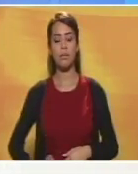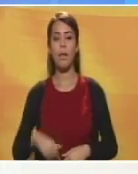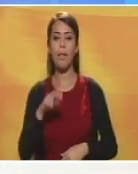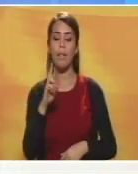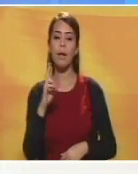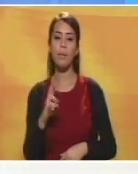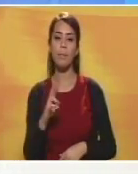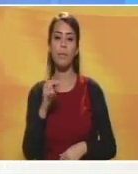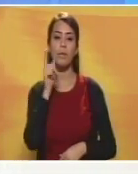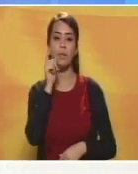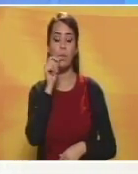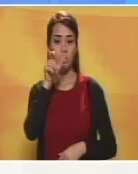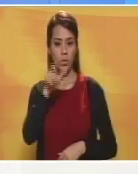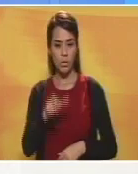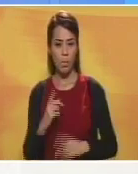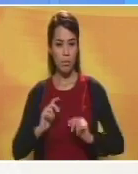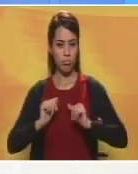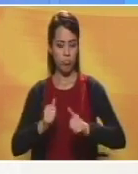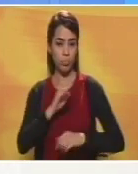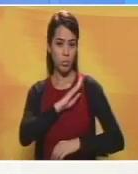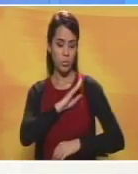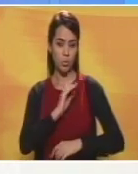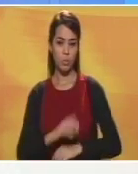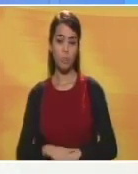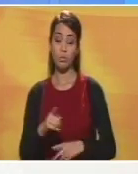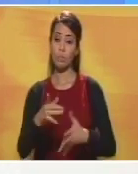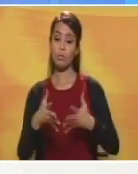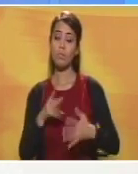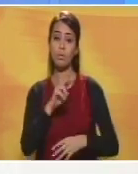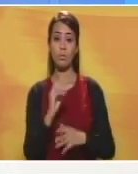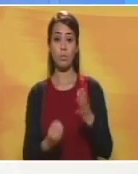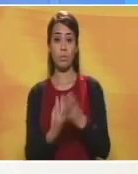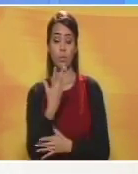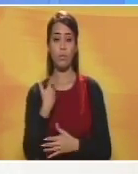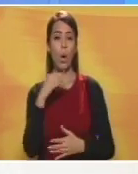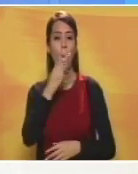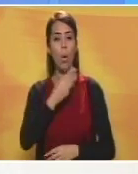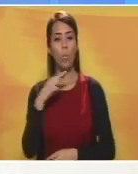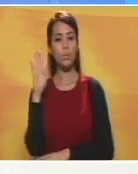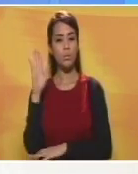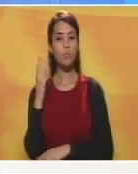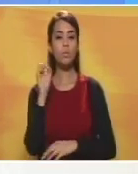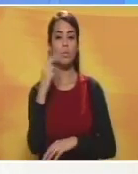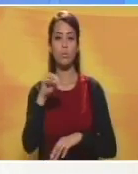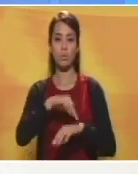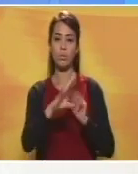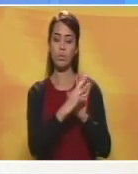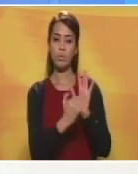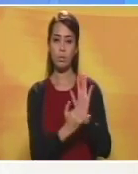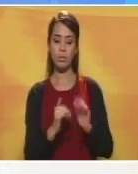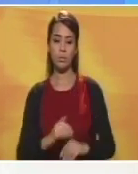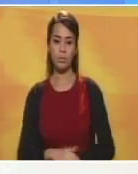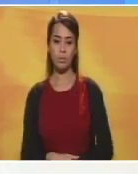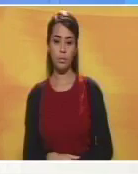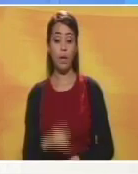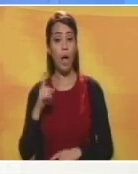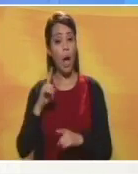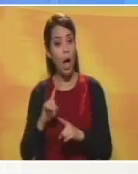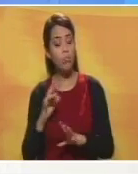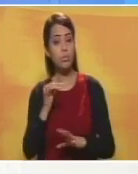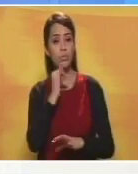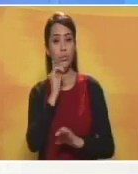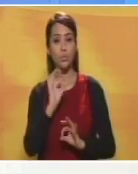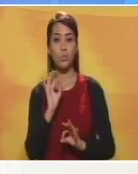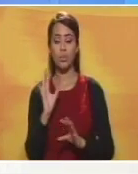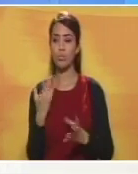iniciativa propia, Luis Alejandro Ratti, afirmó que de resultar ganador el 20 de mayo se juramentará ante la Asamblea Nacional Constituyente, aunque aclaró que